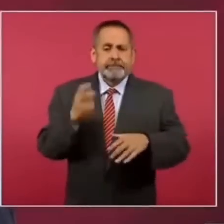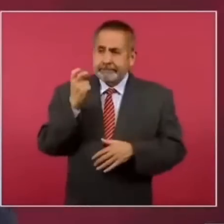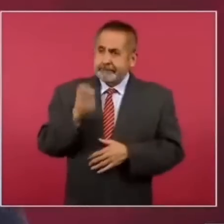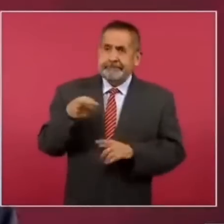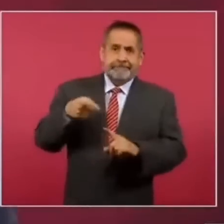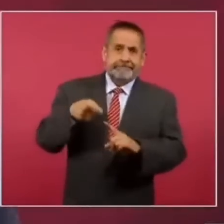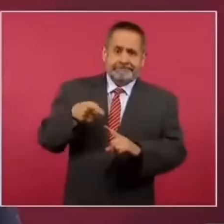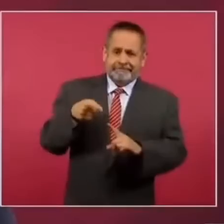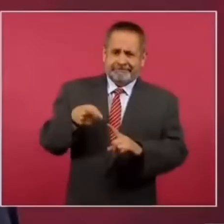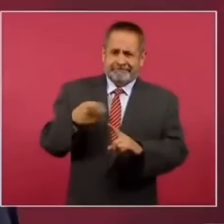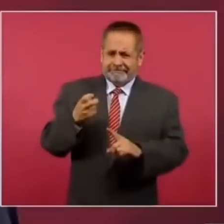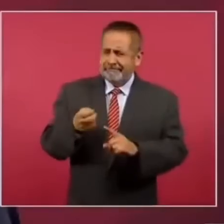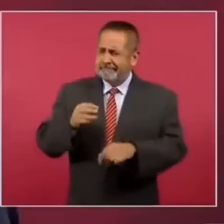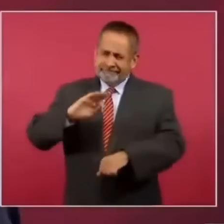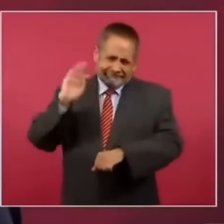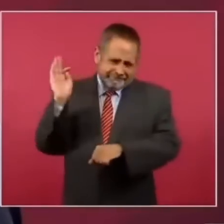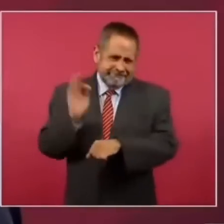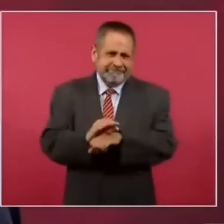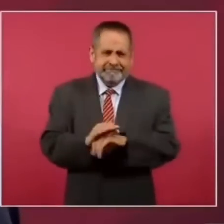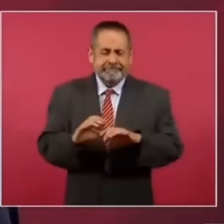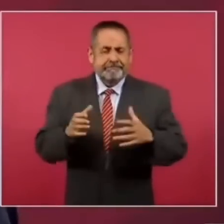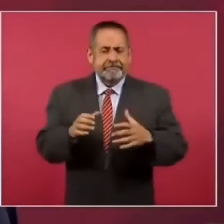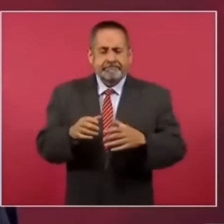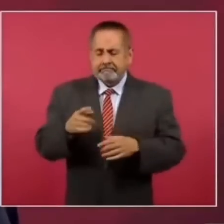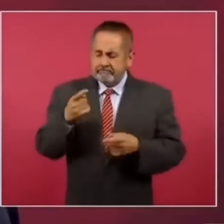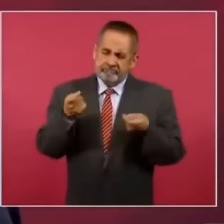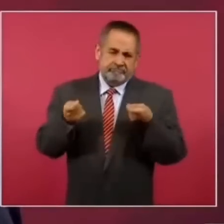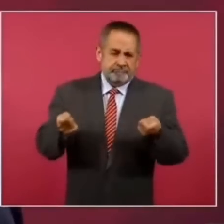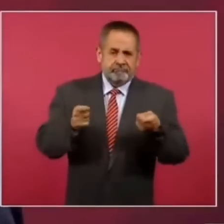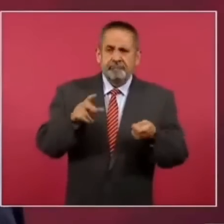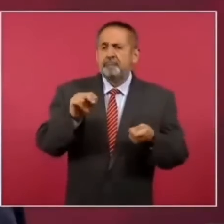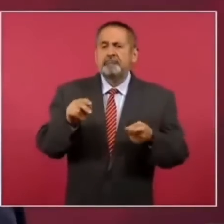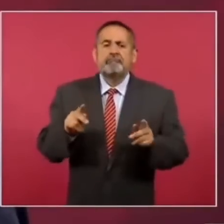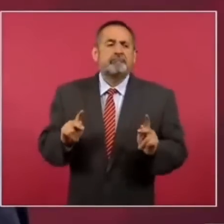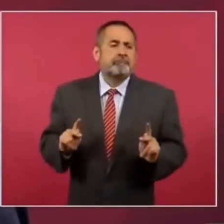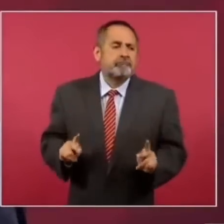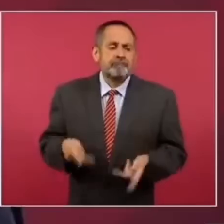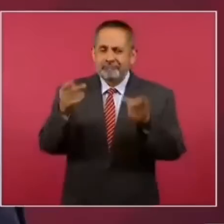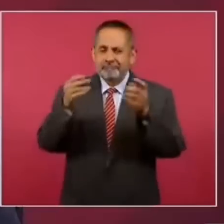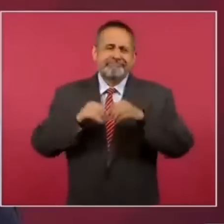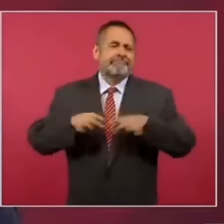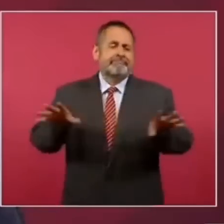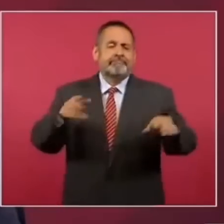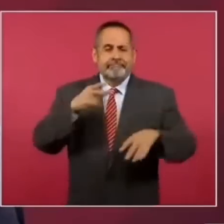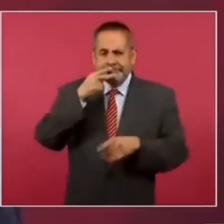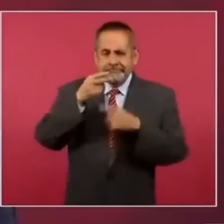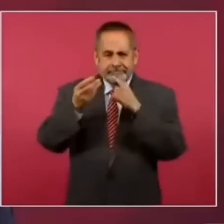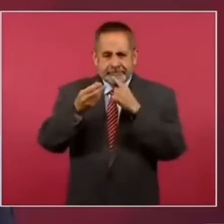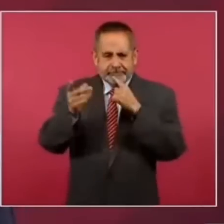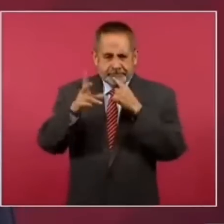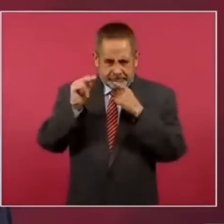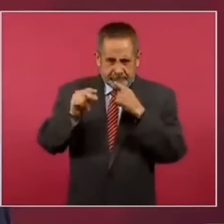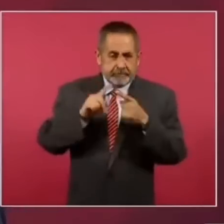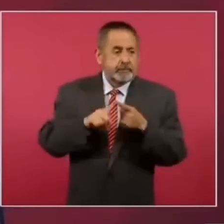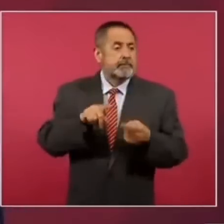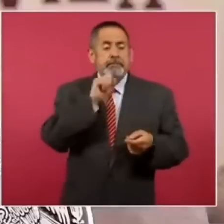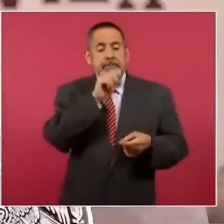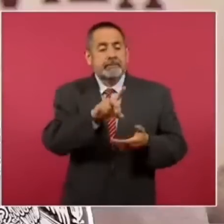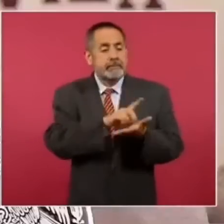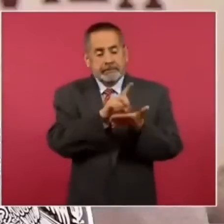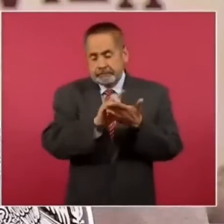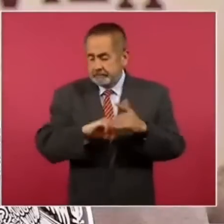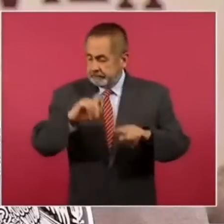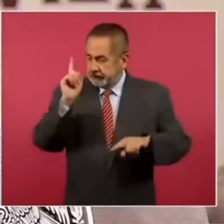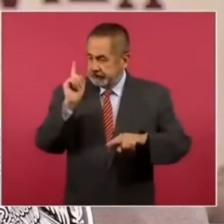este ha sido muy determinante en que se controle esta epidemia incipiente, las de todas las drogas, pero incluida la